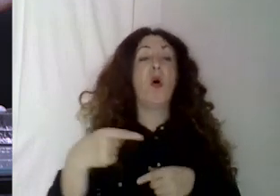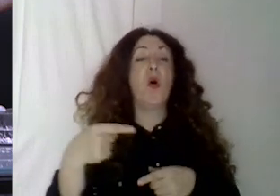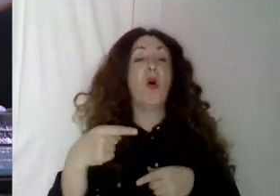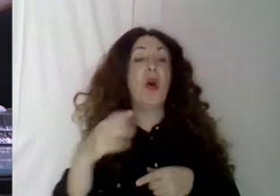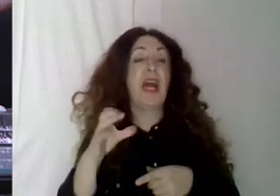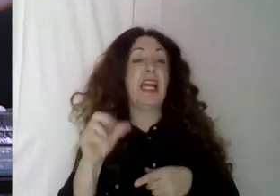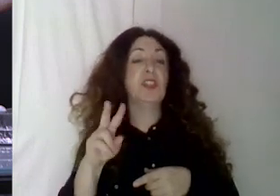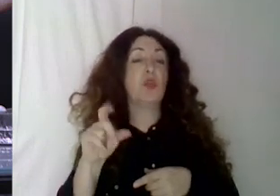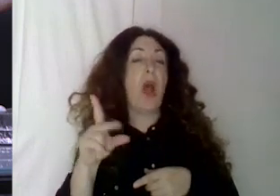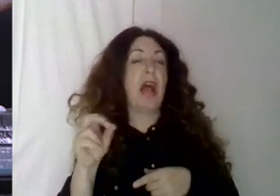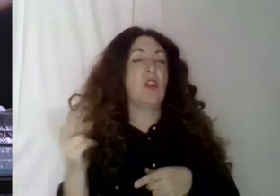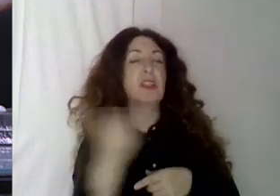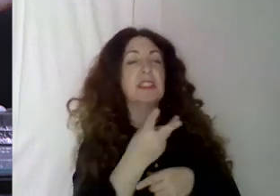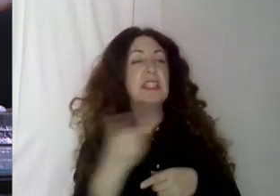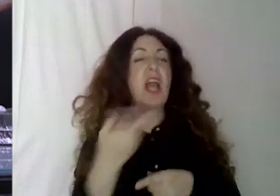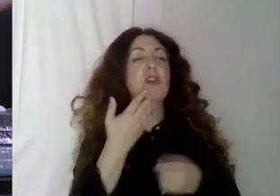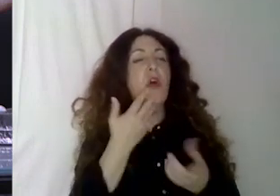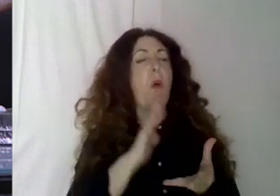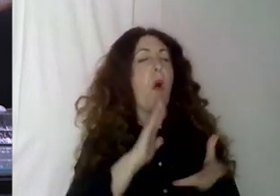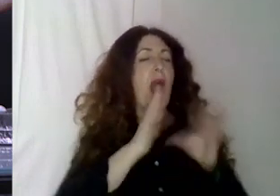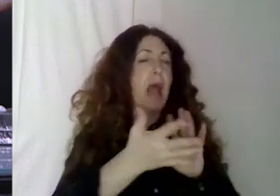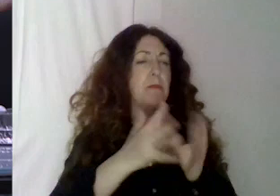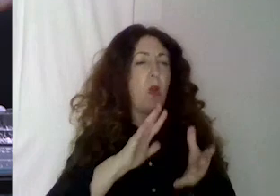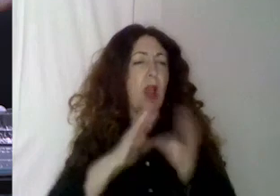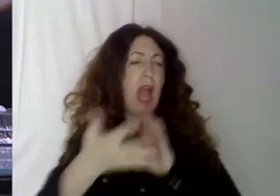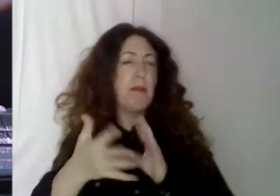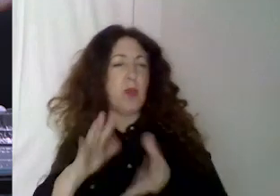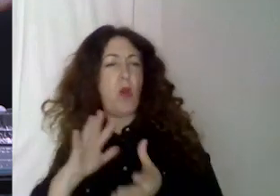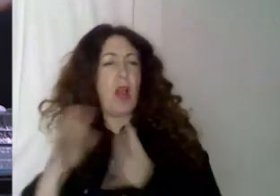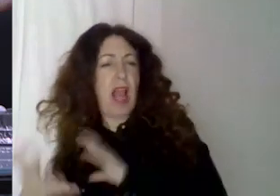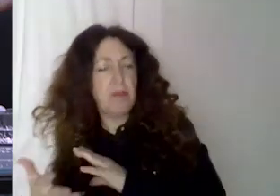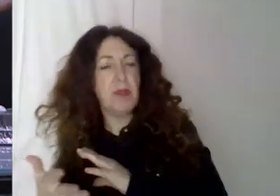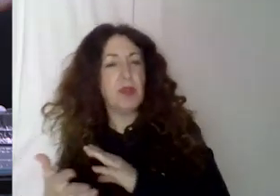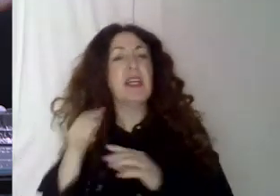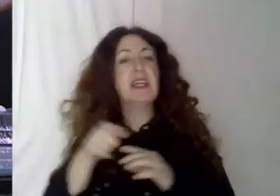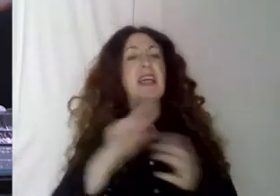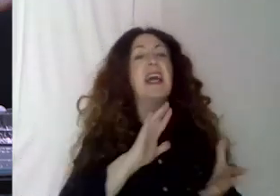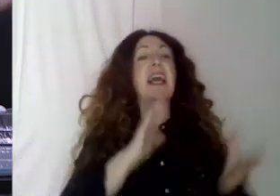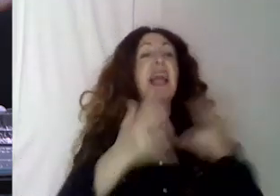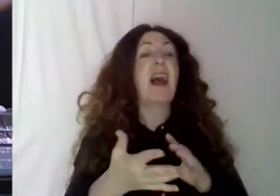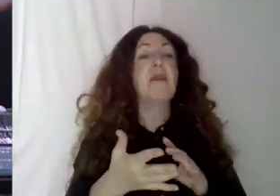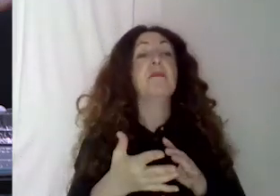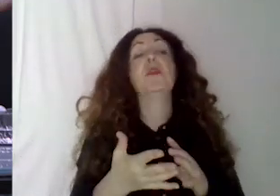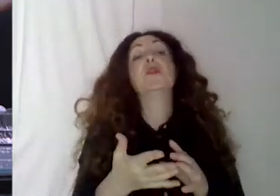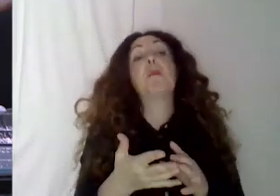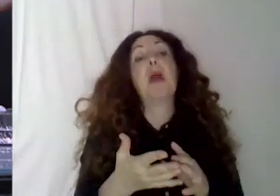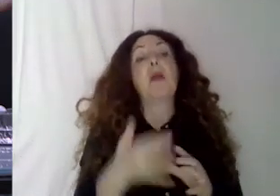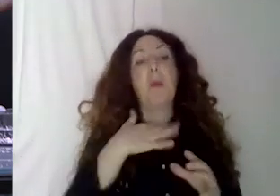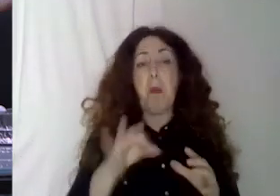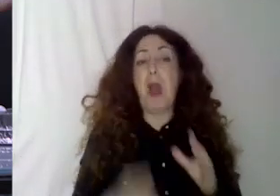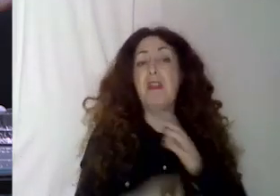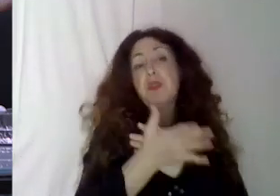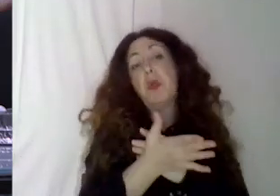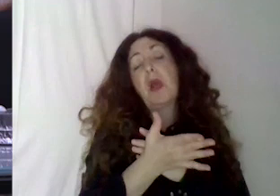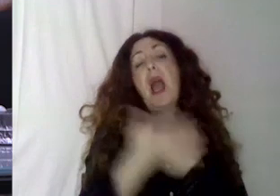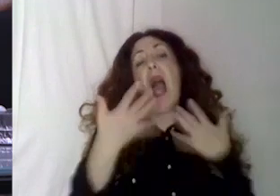se entiende más, pero bueno, cuando estamos viendo a Caravaggio está haciendo una pintura absolutamente realista, fantásticamente realista